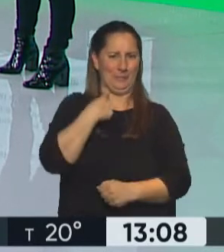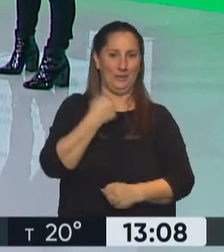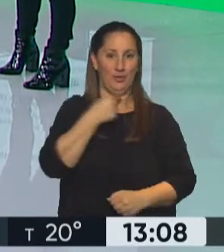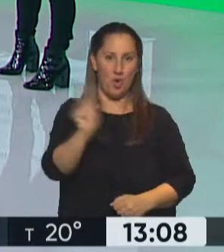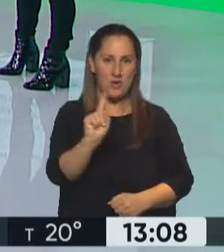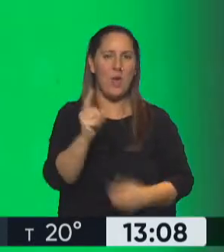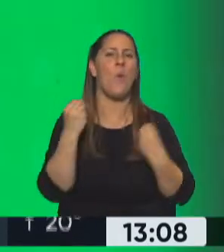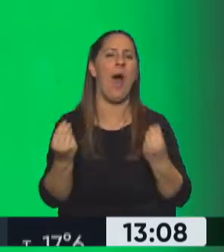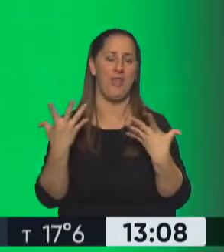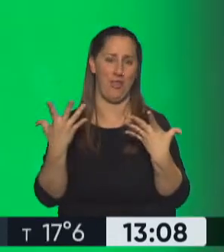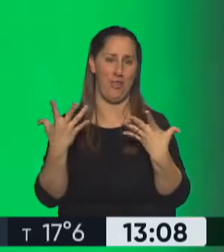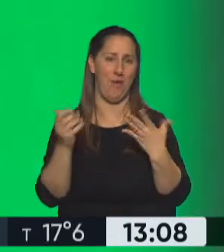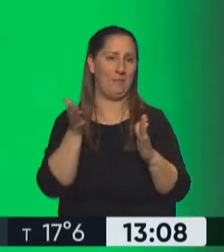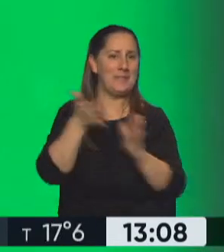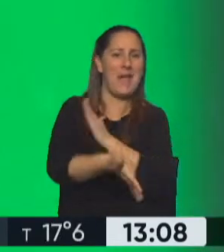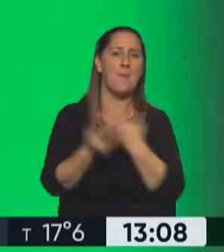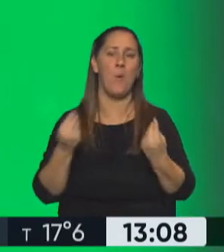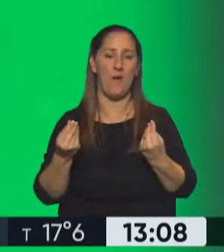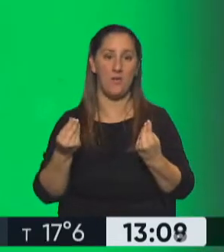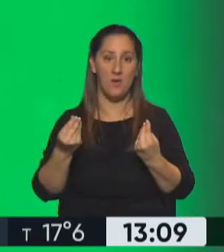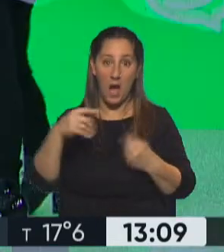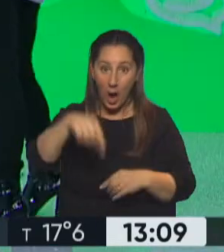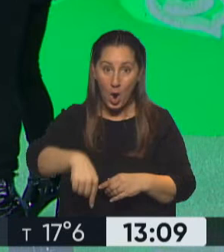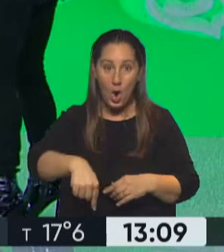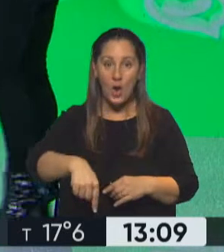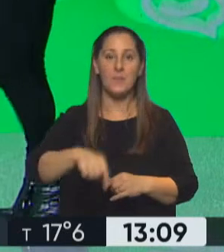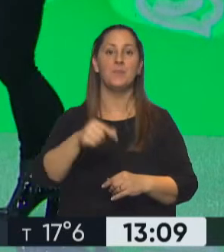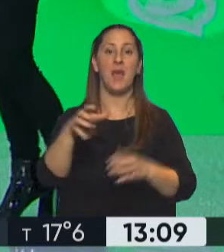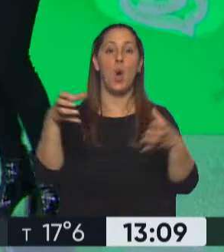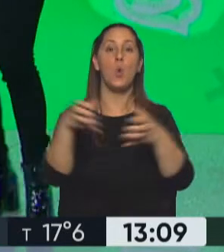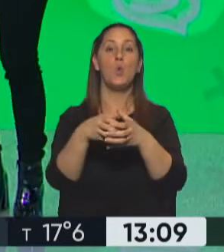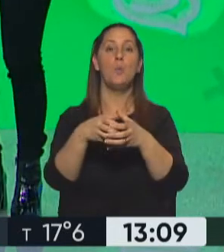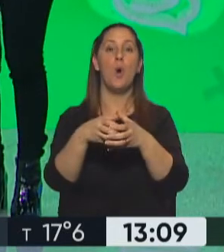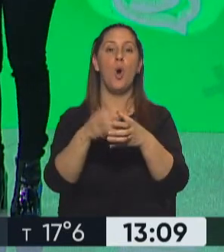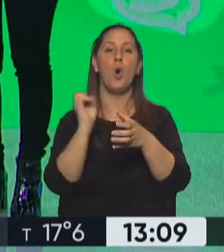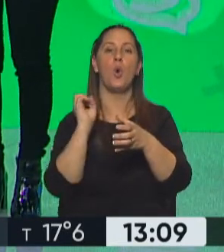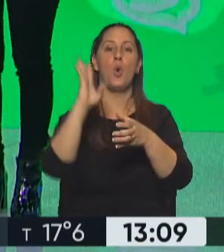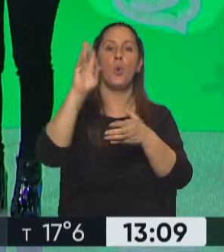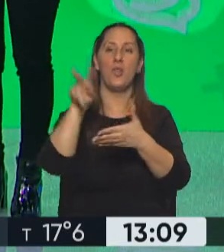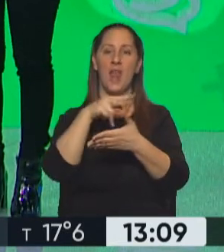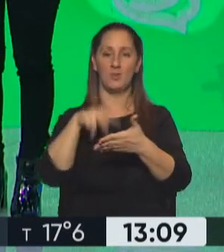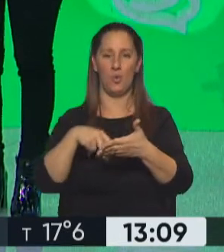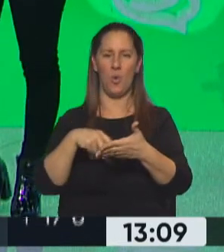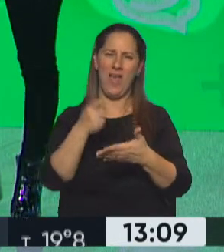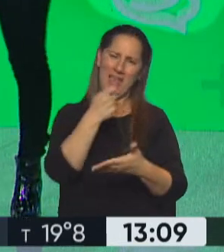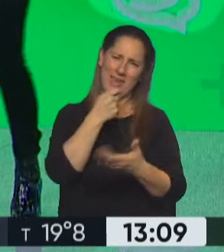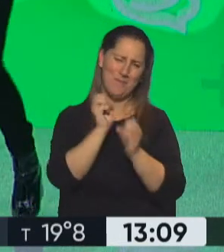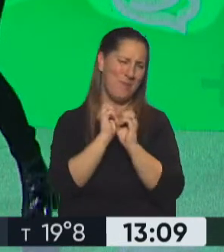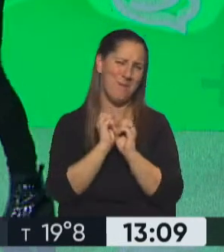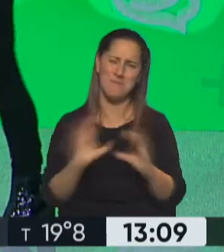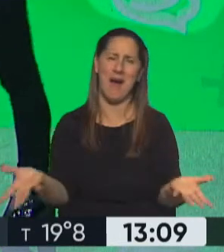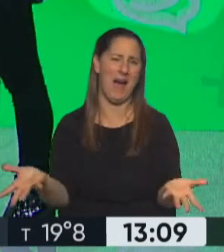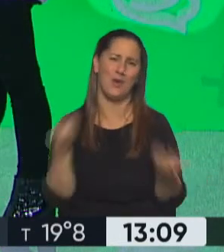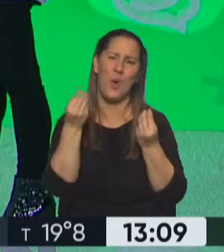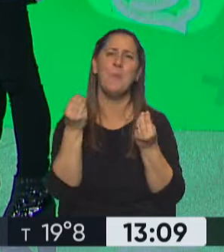cuándo va a ocurrir? A también, ver. ¿Ahora? ¿Ahora? Acá, decía salir del grupo Club de Lectura. Qué mal ejemplo usó. Claro. Estoy muy criticona